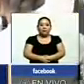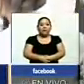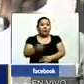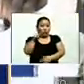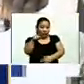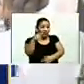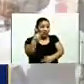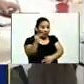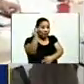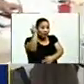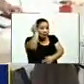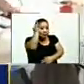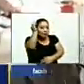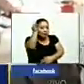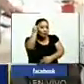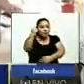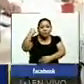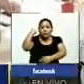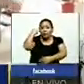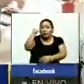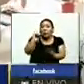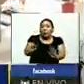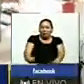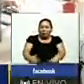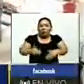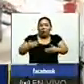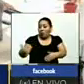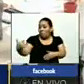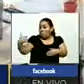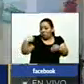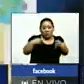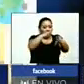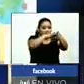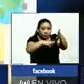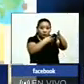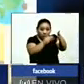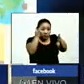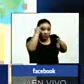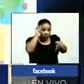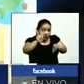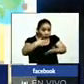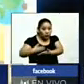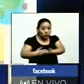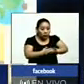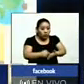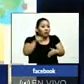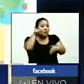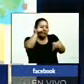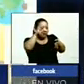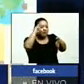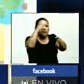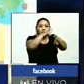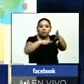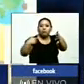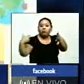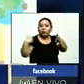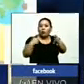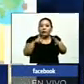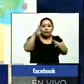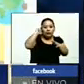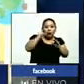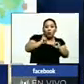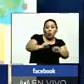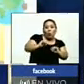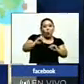¿Sabe usted cuán importante es que sus hijos tengan completo su esquema de vacunación? Esto podría ser la diferencia entre la vida y la